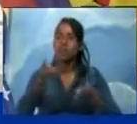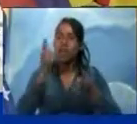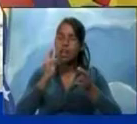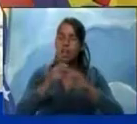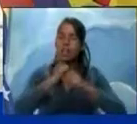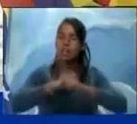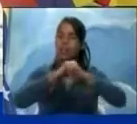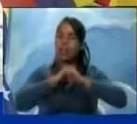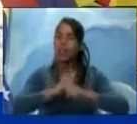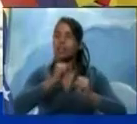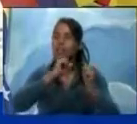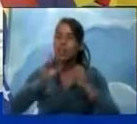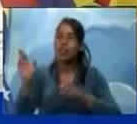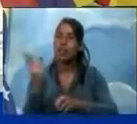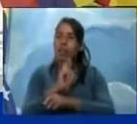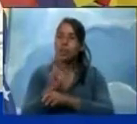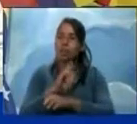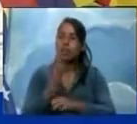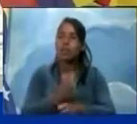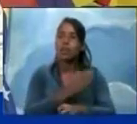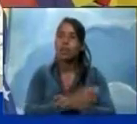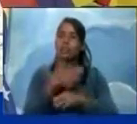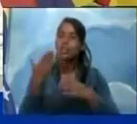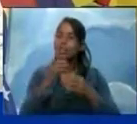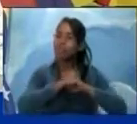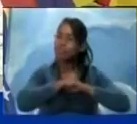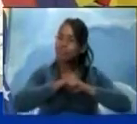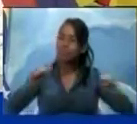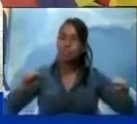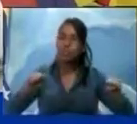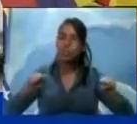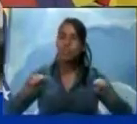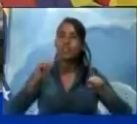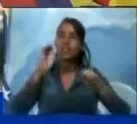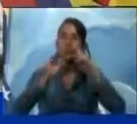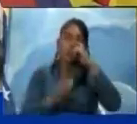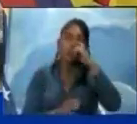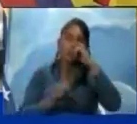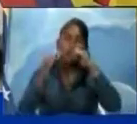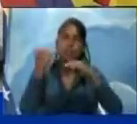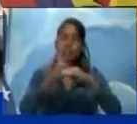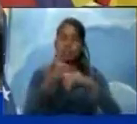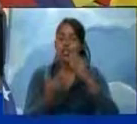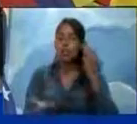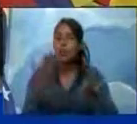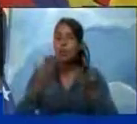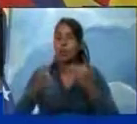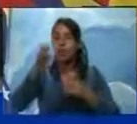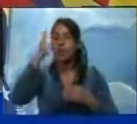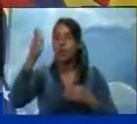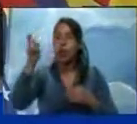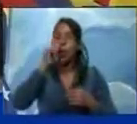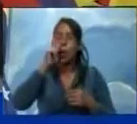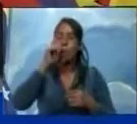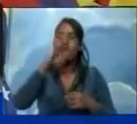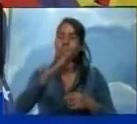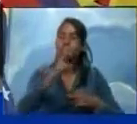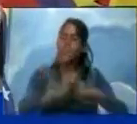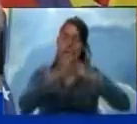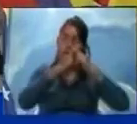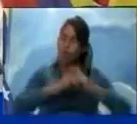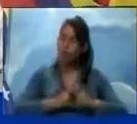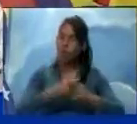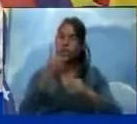hay que sacarlo rápido antes que reviente. Así compara Dios al hombre que está en